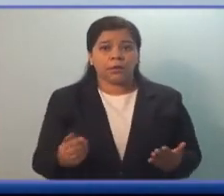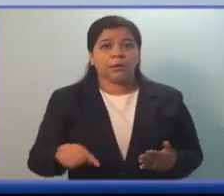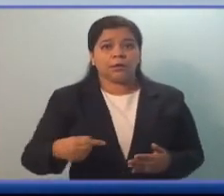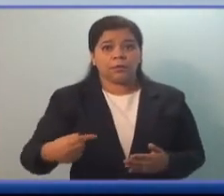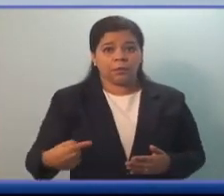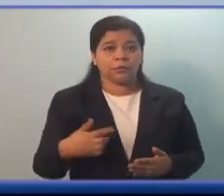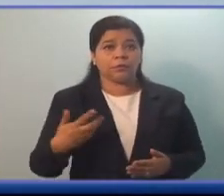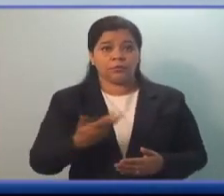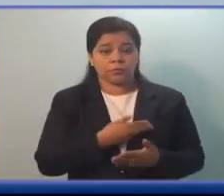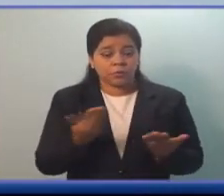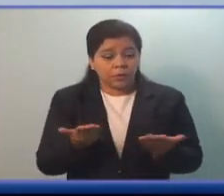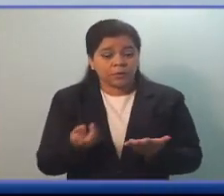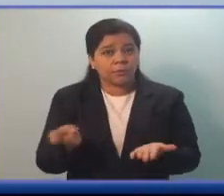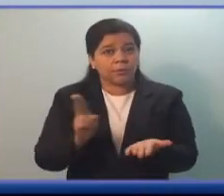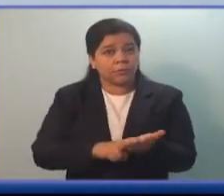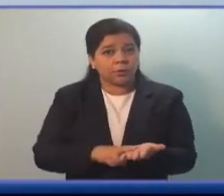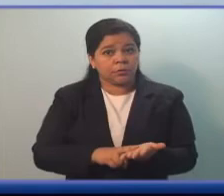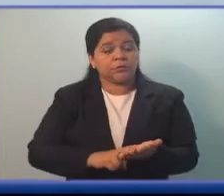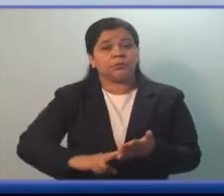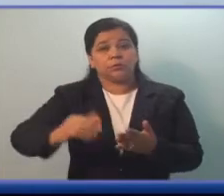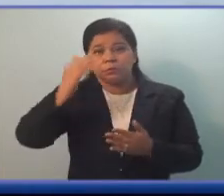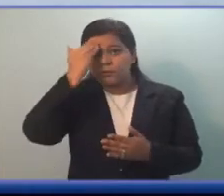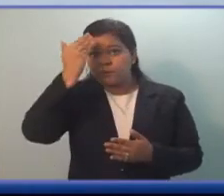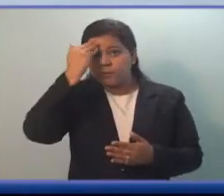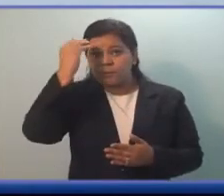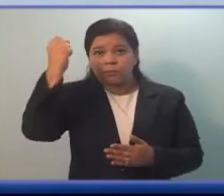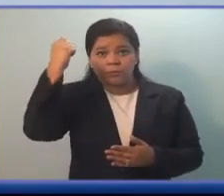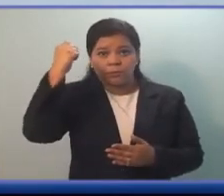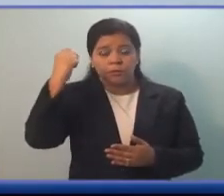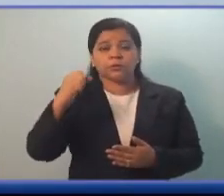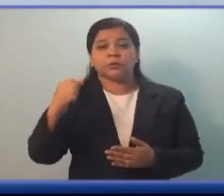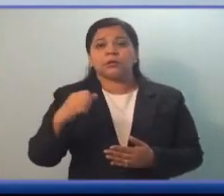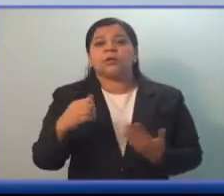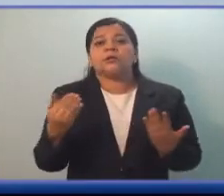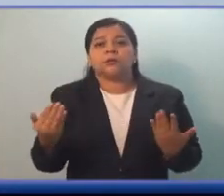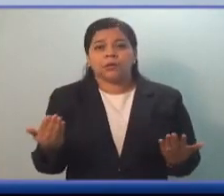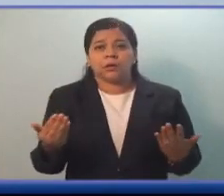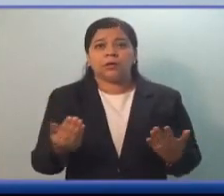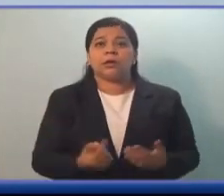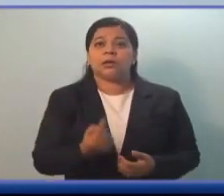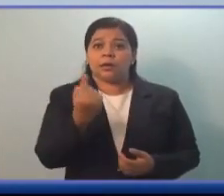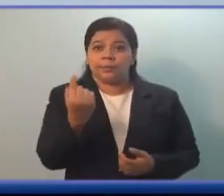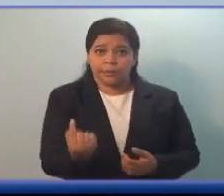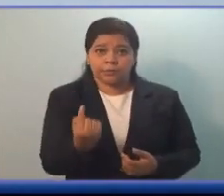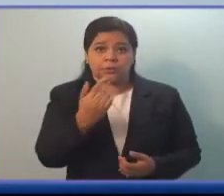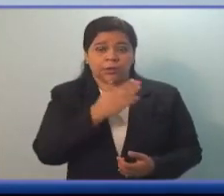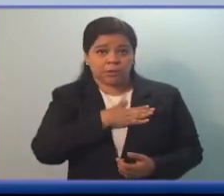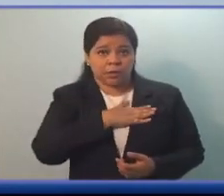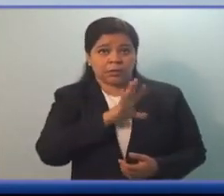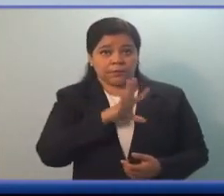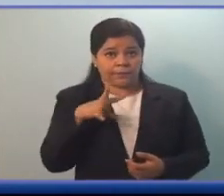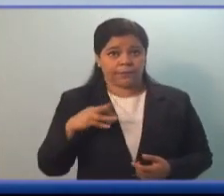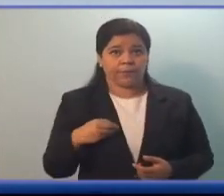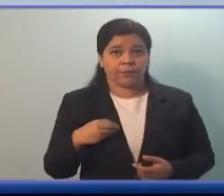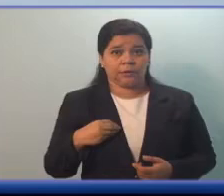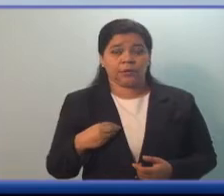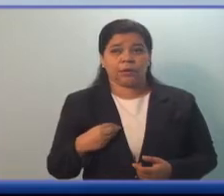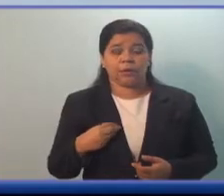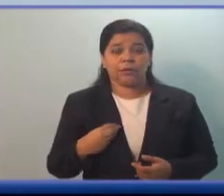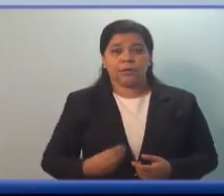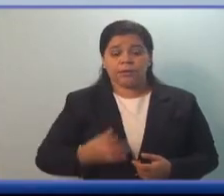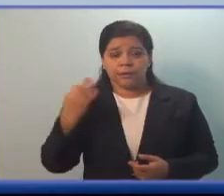va a contratar es importante saber si esta persona tiene parientes, y para eso se necesita que se tienen